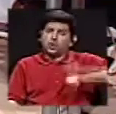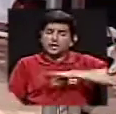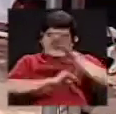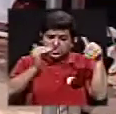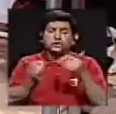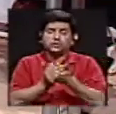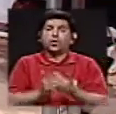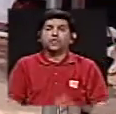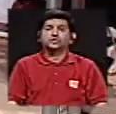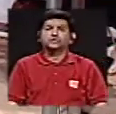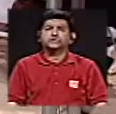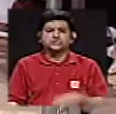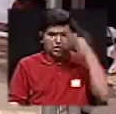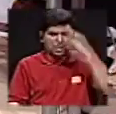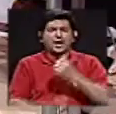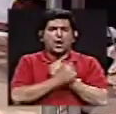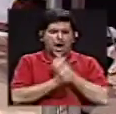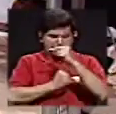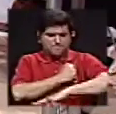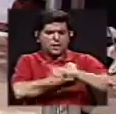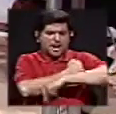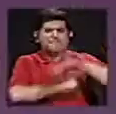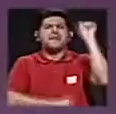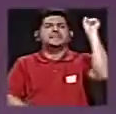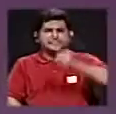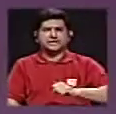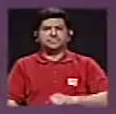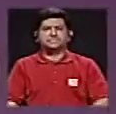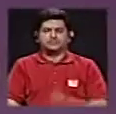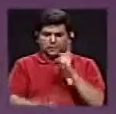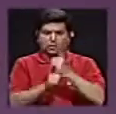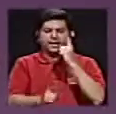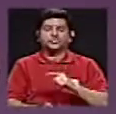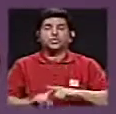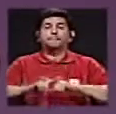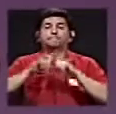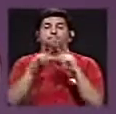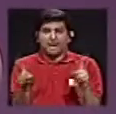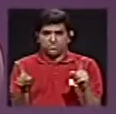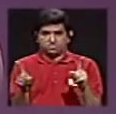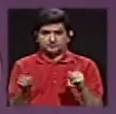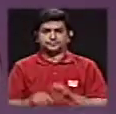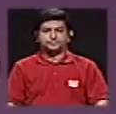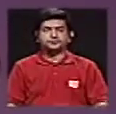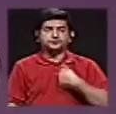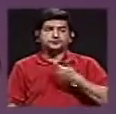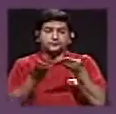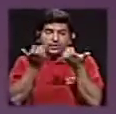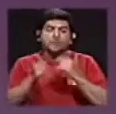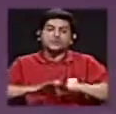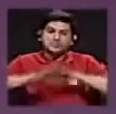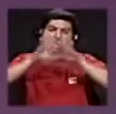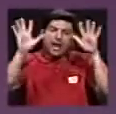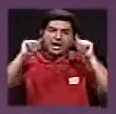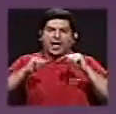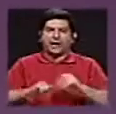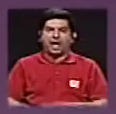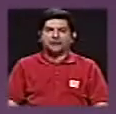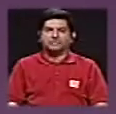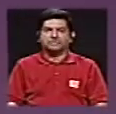partes creo que hubo amor a la patria efectivamente pero pues yo quisiera dejar claro antes